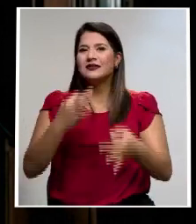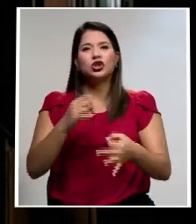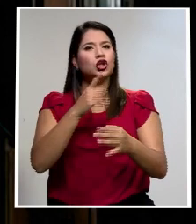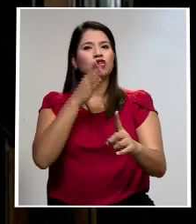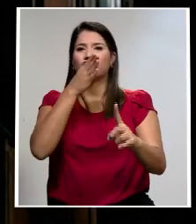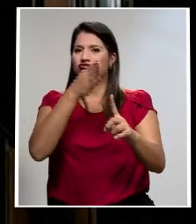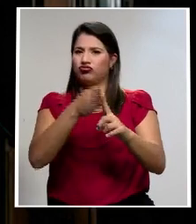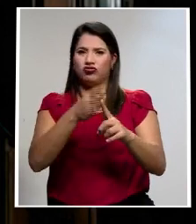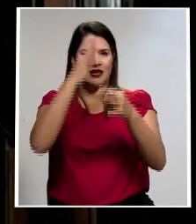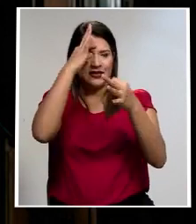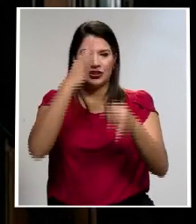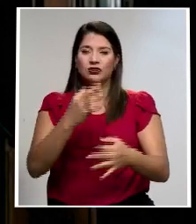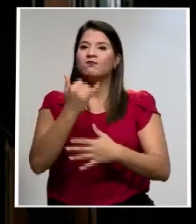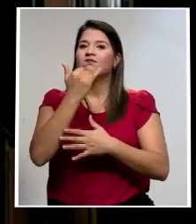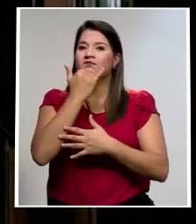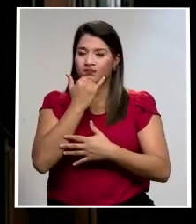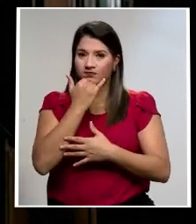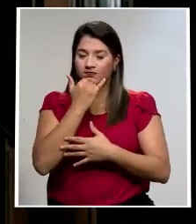errónea.